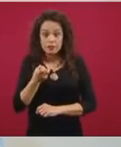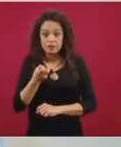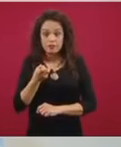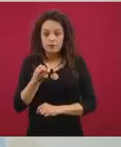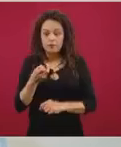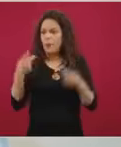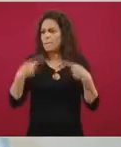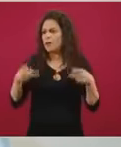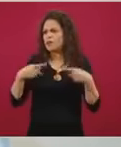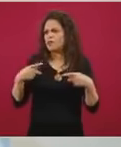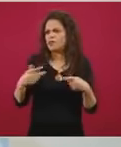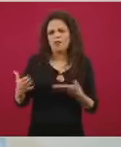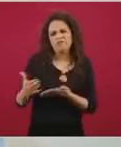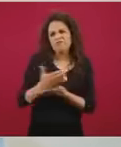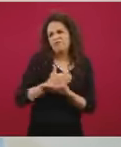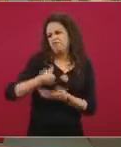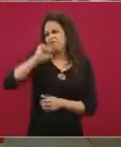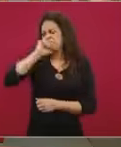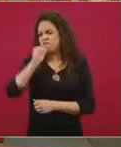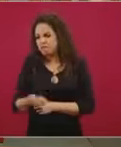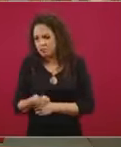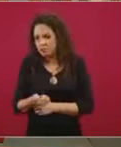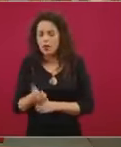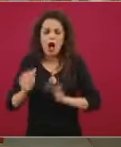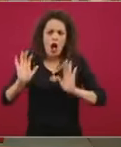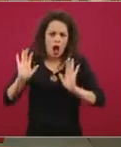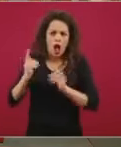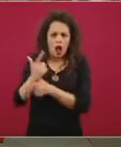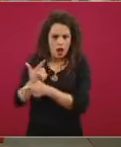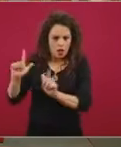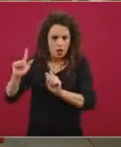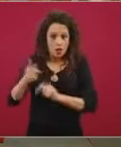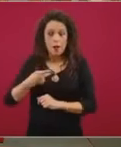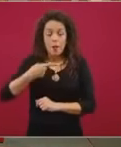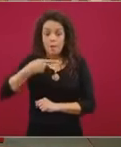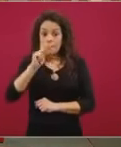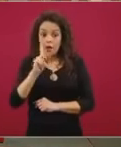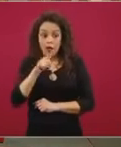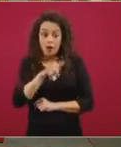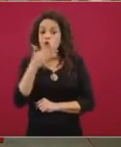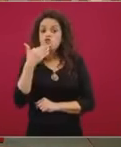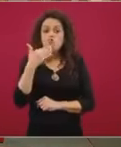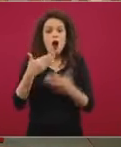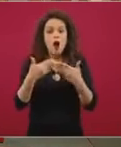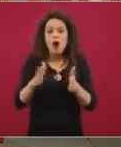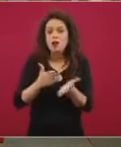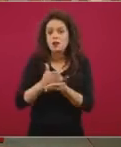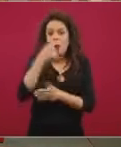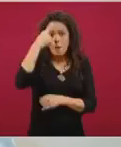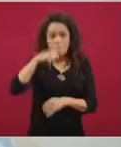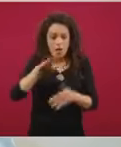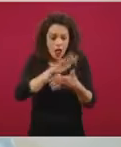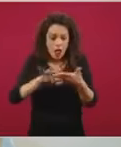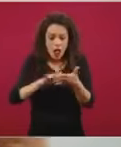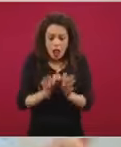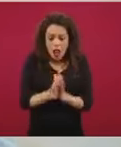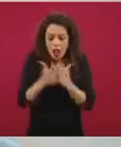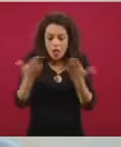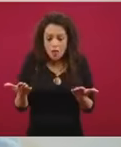le da la gana y no porque no tuvo acceso al libro, ¿sí? O sea, aquí lo importante es que desde el